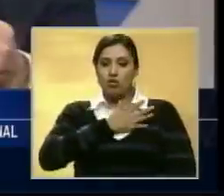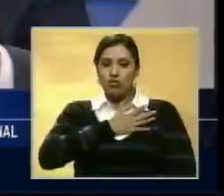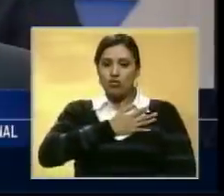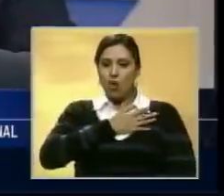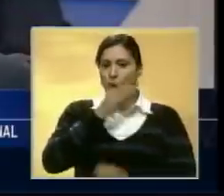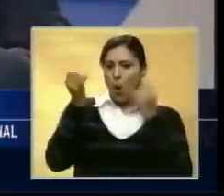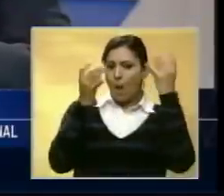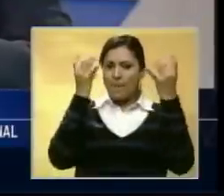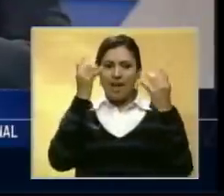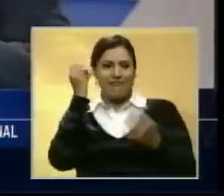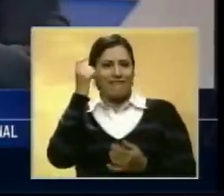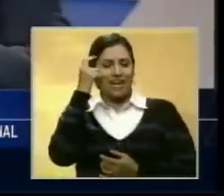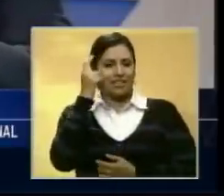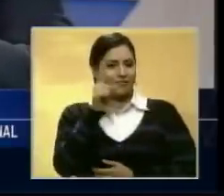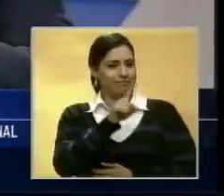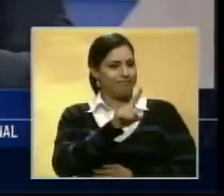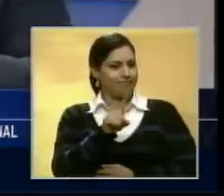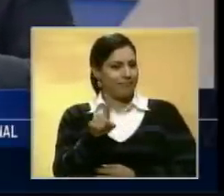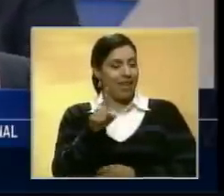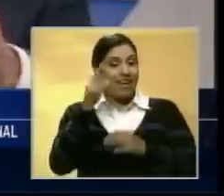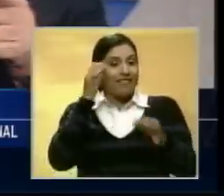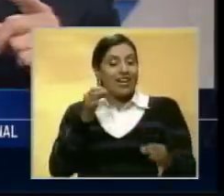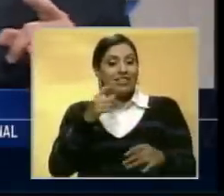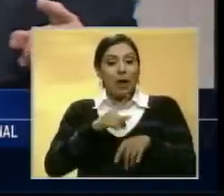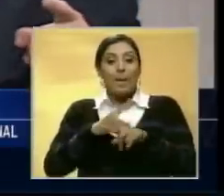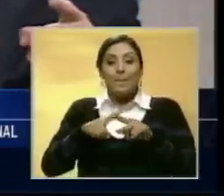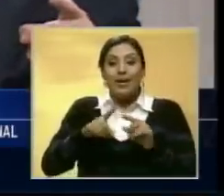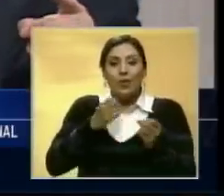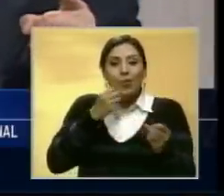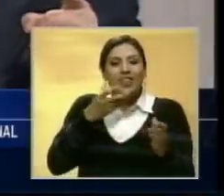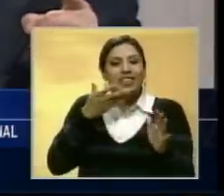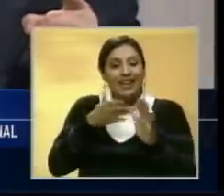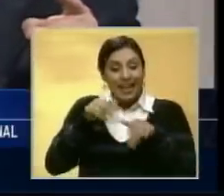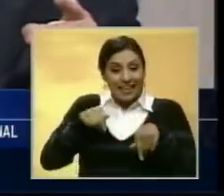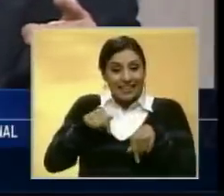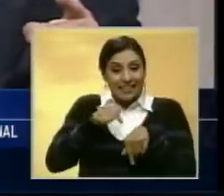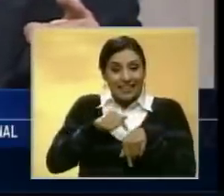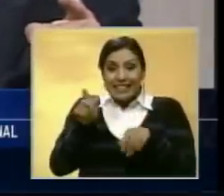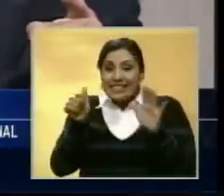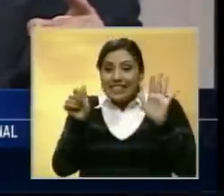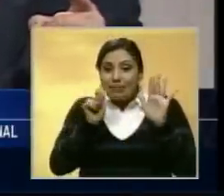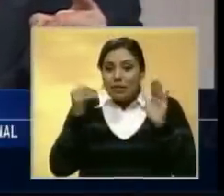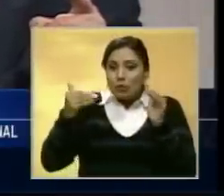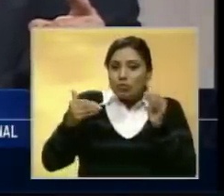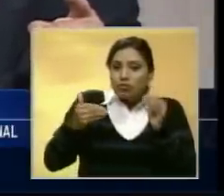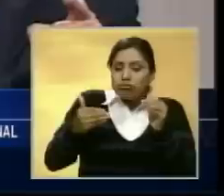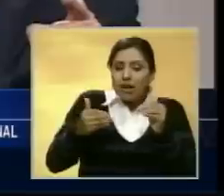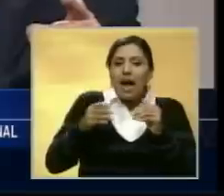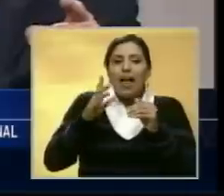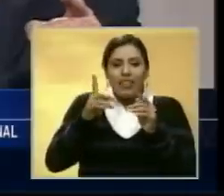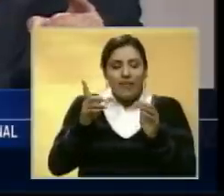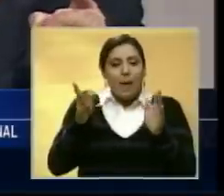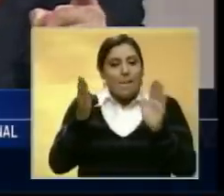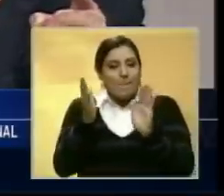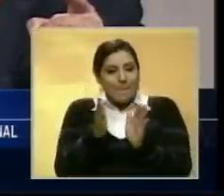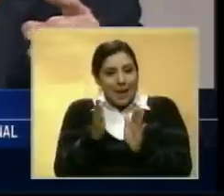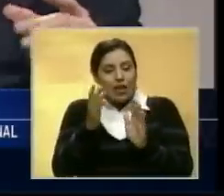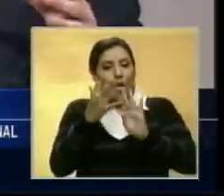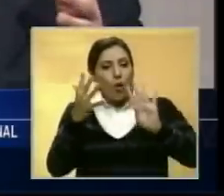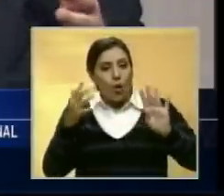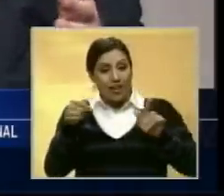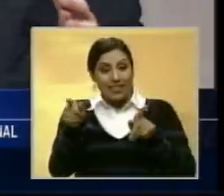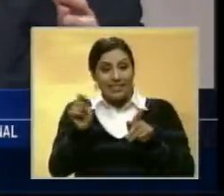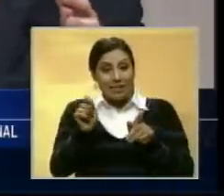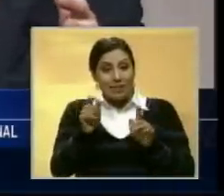aventurar a decirte una fecha o un plazo exacto, pero te voy a decir que en estos 6 meses van a reducirse las colas y en estos 6